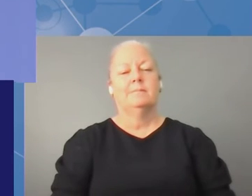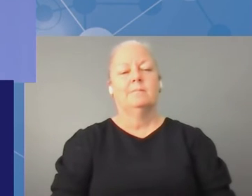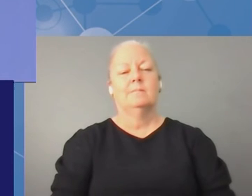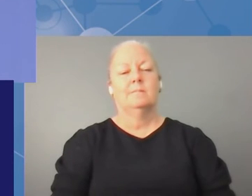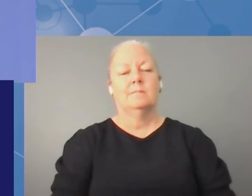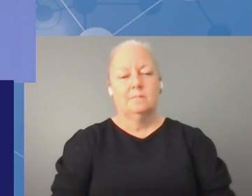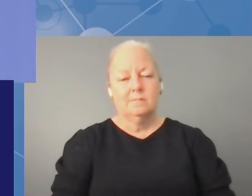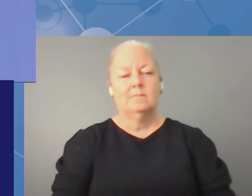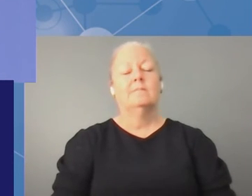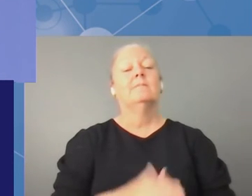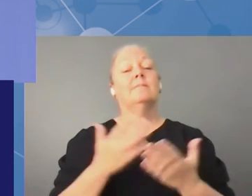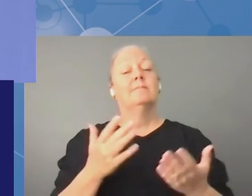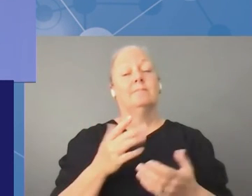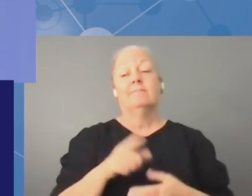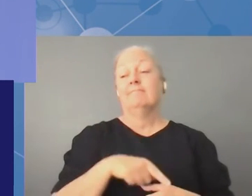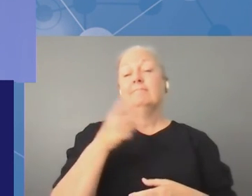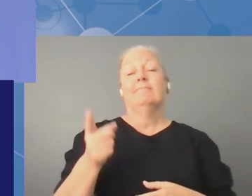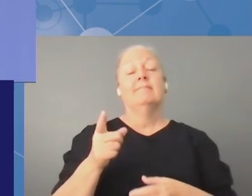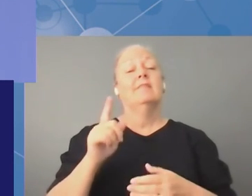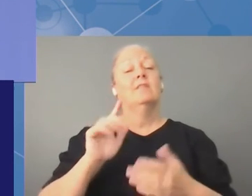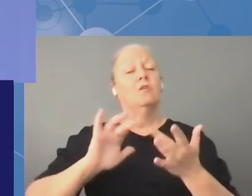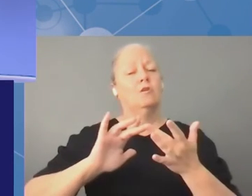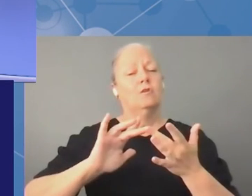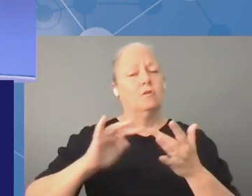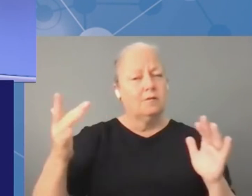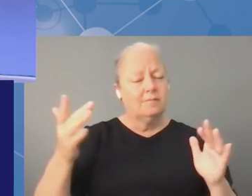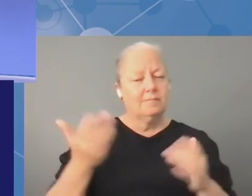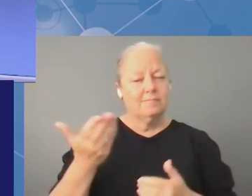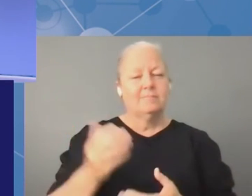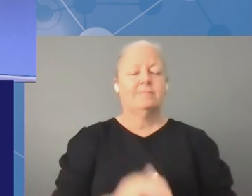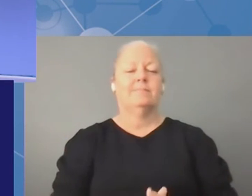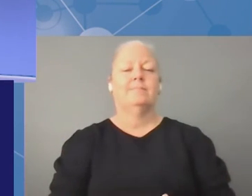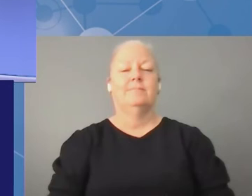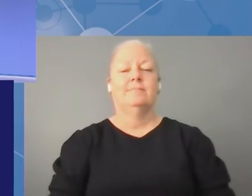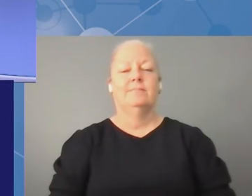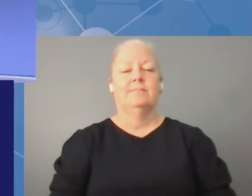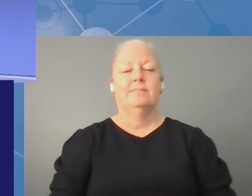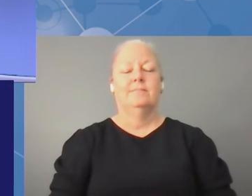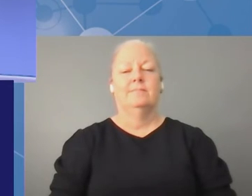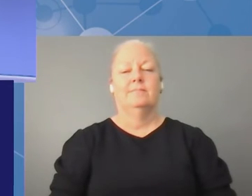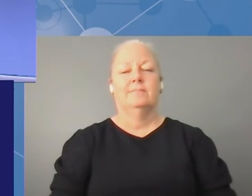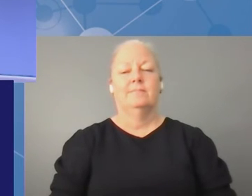Hay que mejorar la situación de todos, incluidos los jóvenes. Gracias. Y ahora un